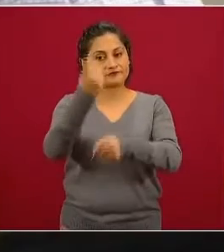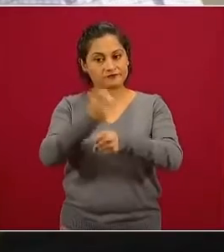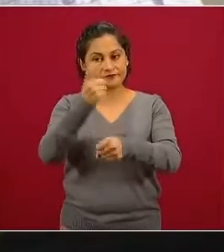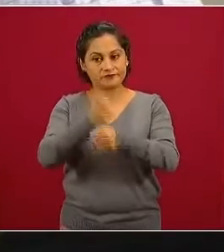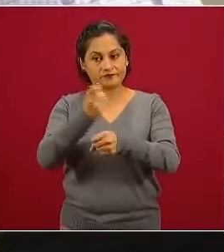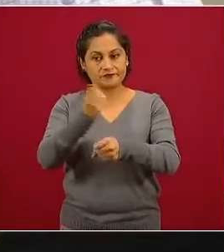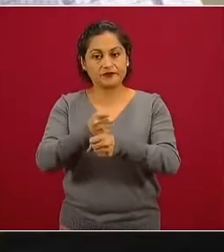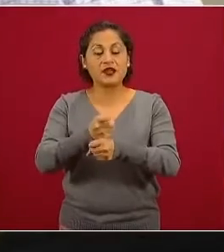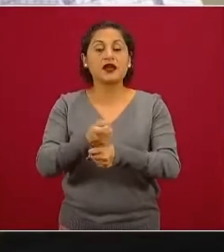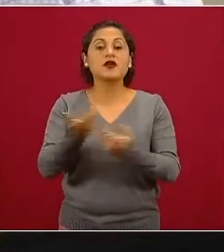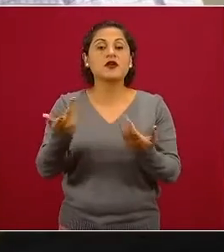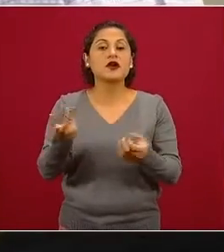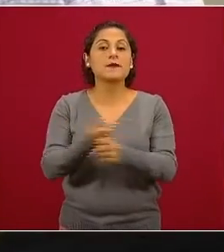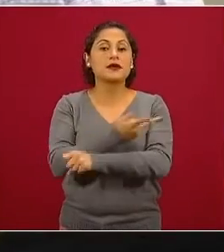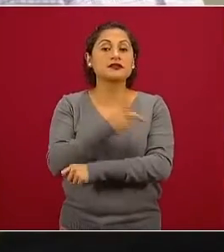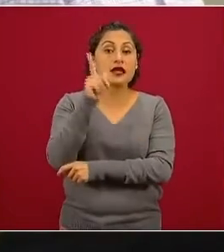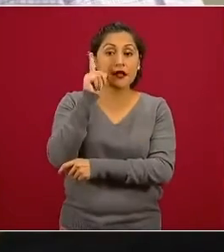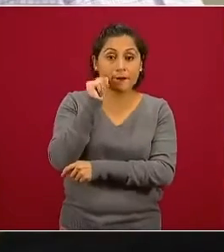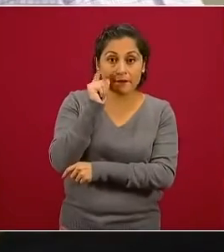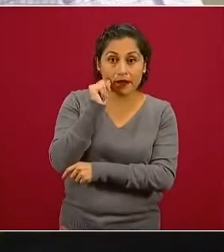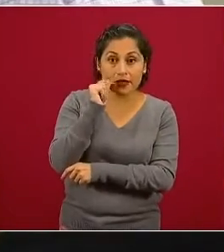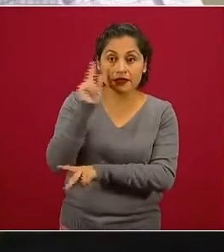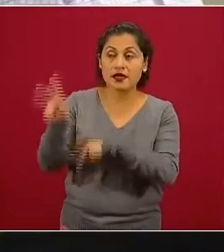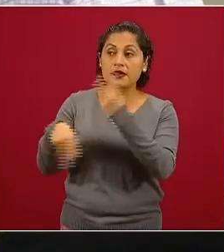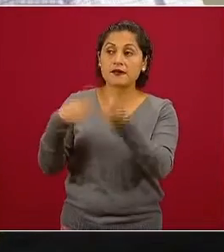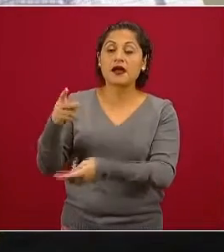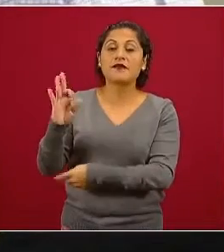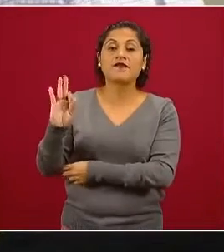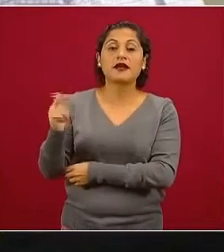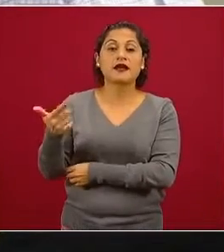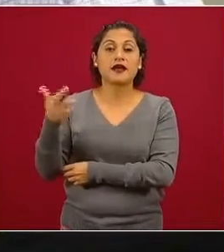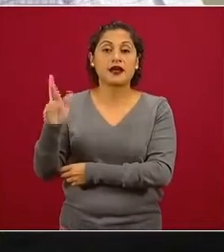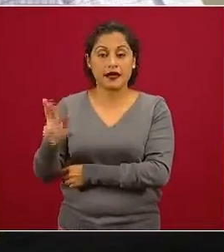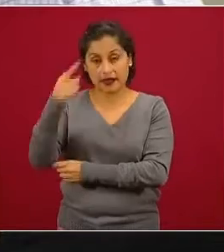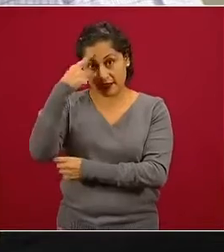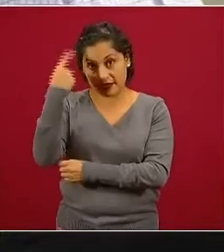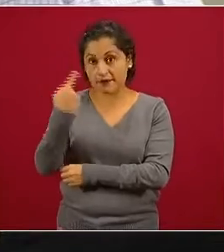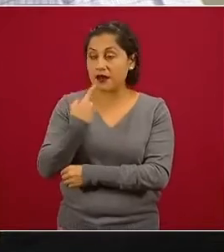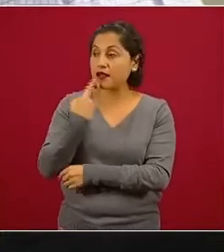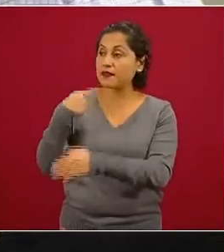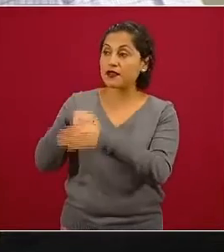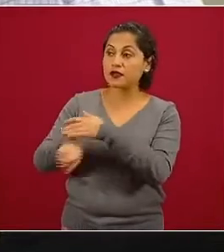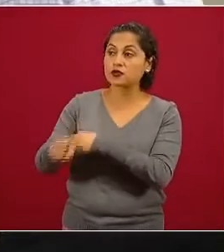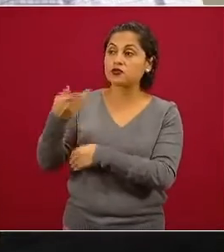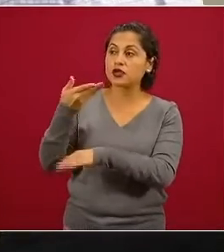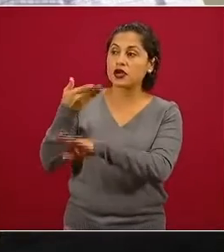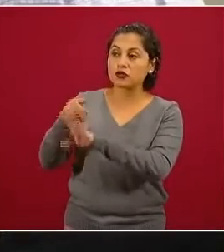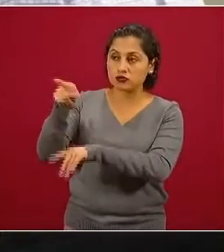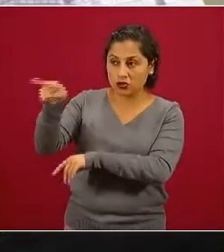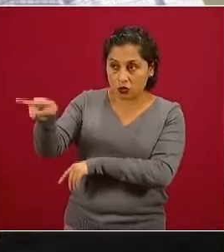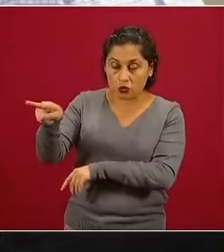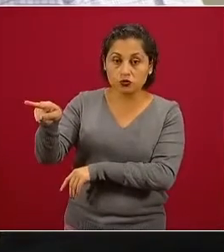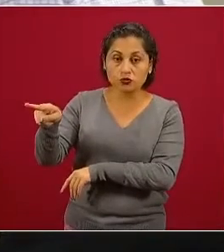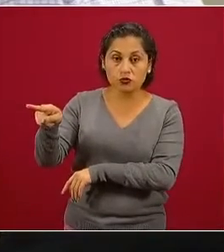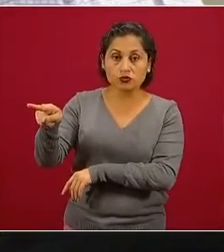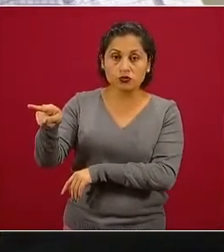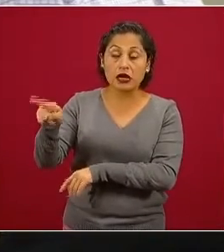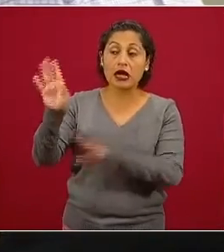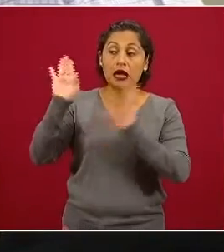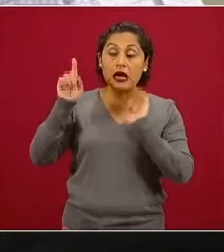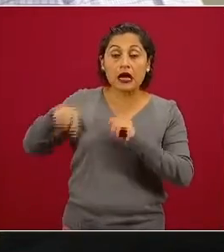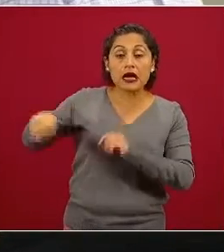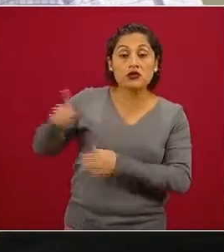refresco van a los bebederos. Gracias, Karina. Héctor García, y ojalá nos dé tiempo de Daniela Pastrana. Rápido, subsecretario